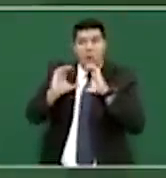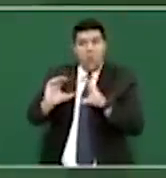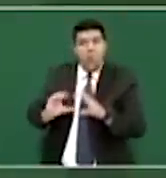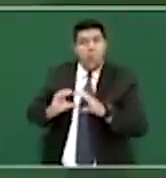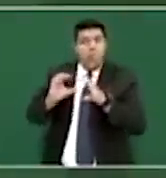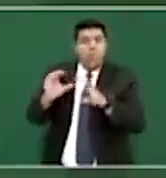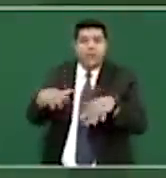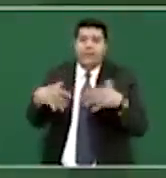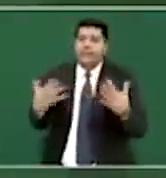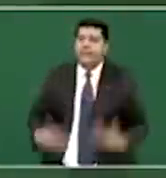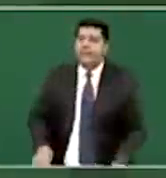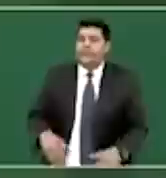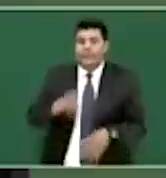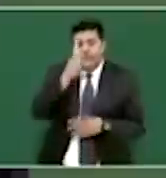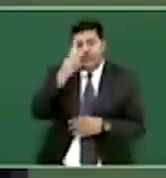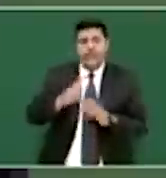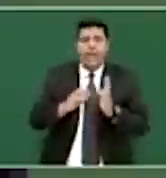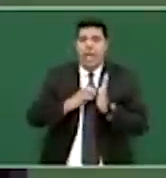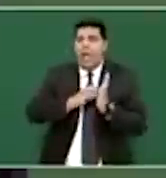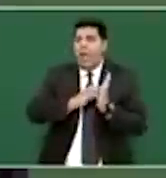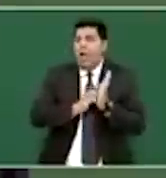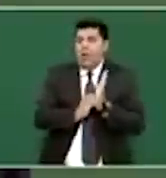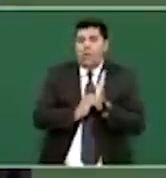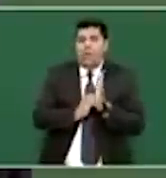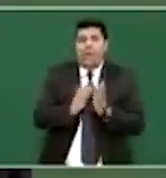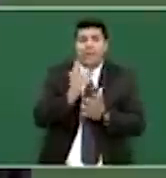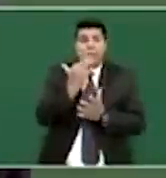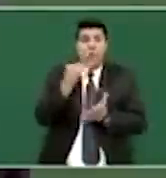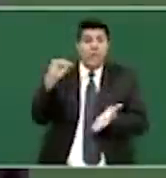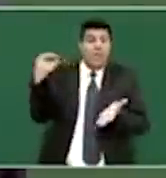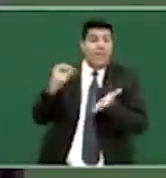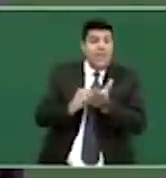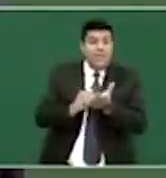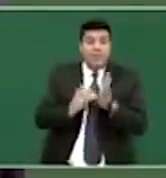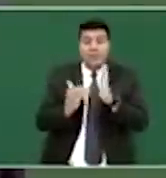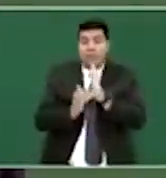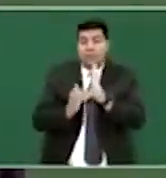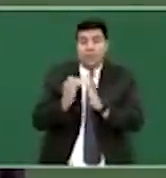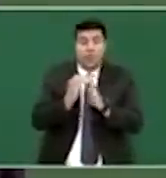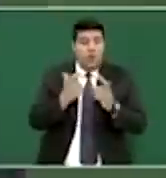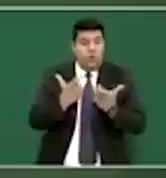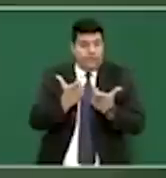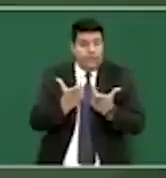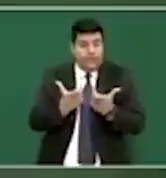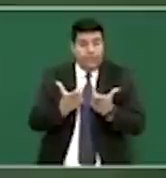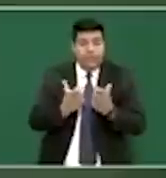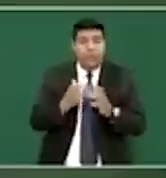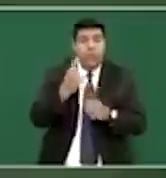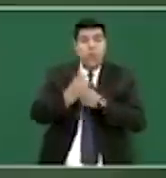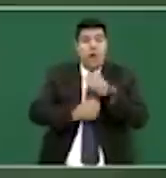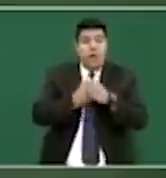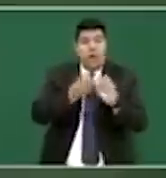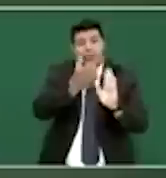vamos a ahorrar 50 mil millones de pesos en el año.